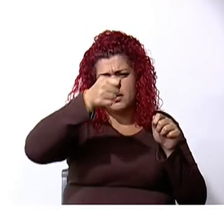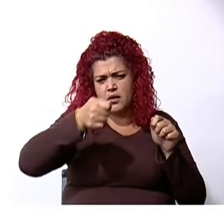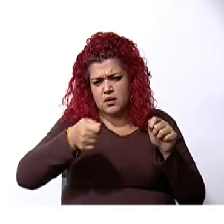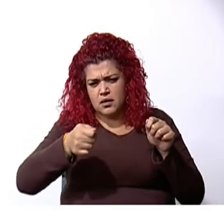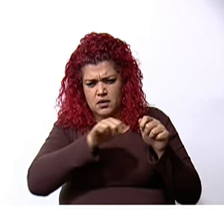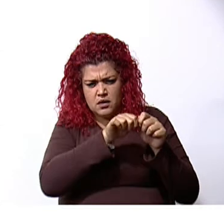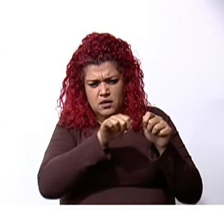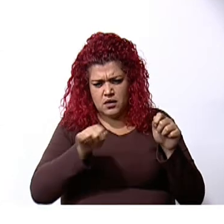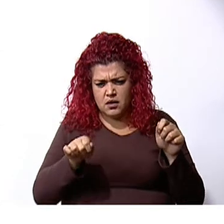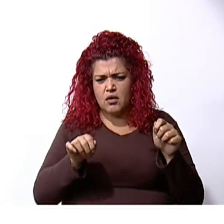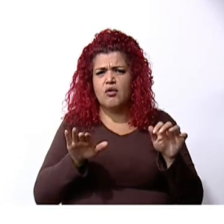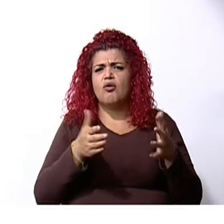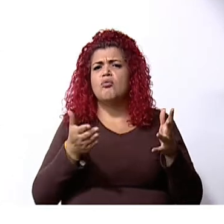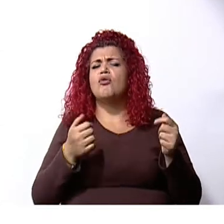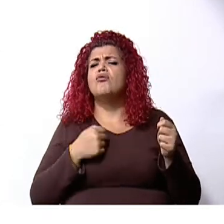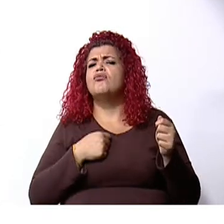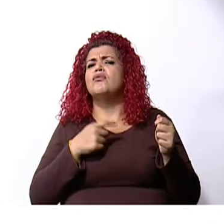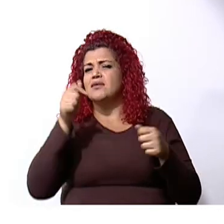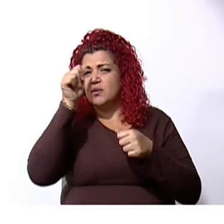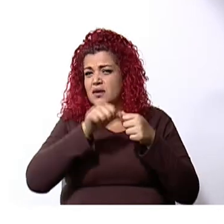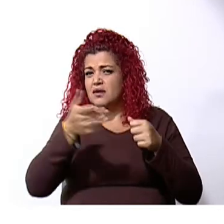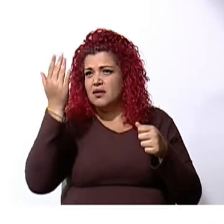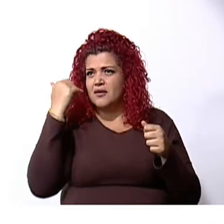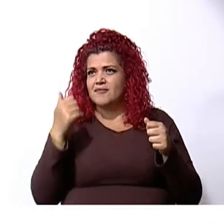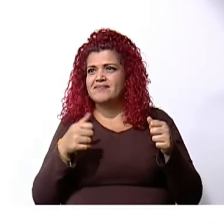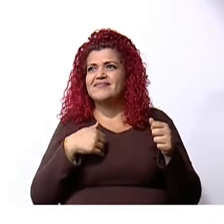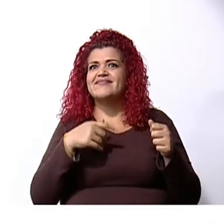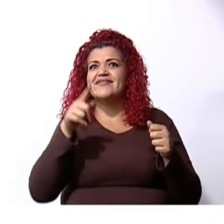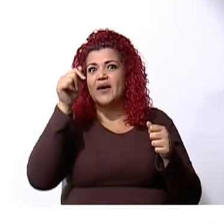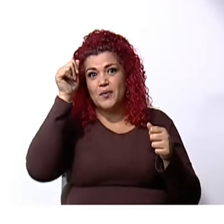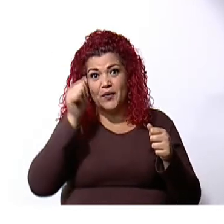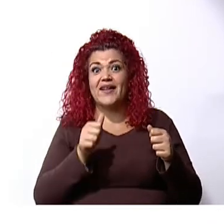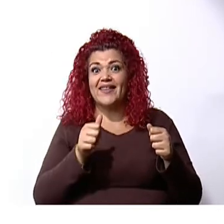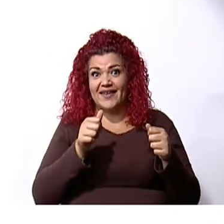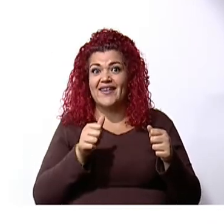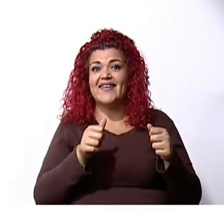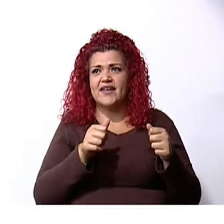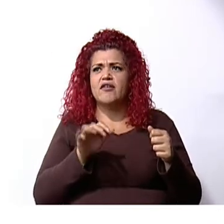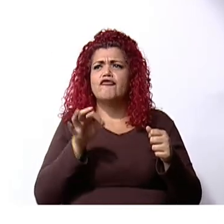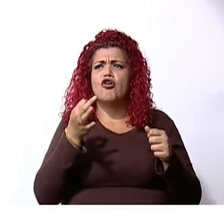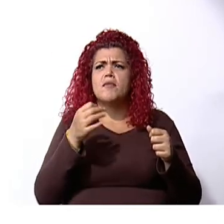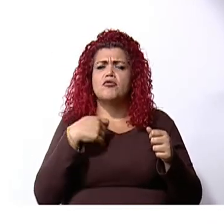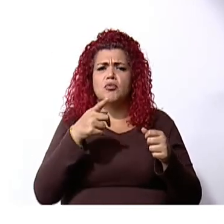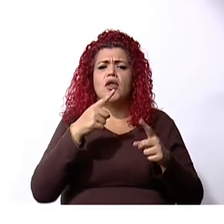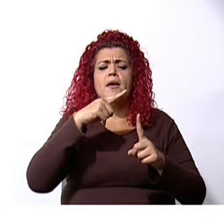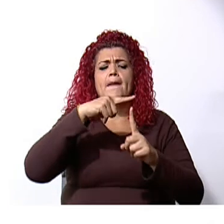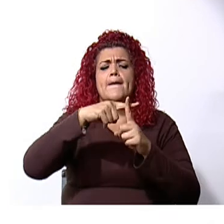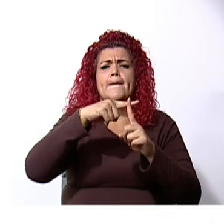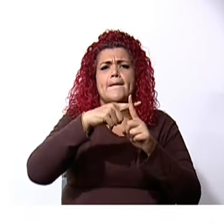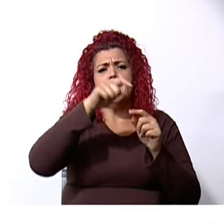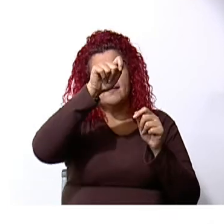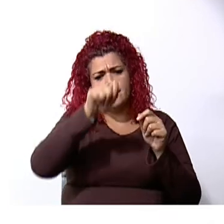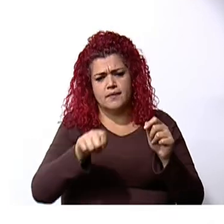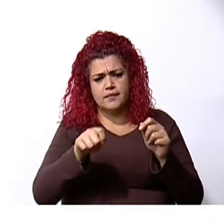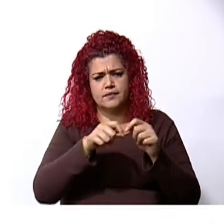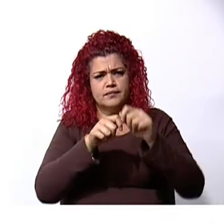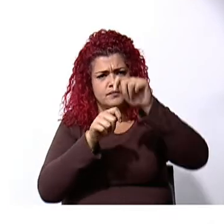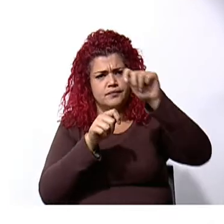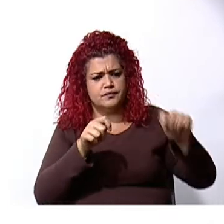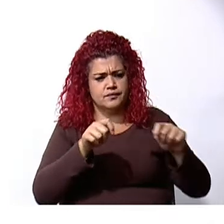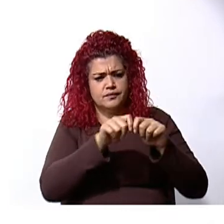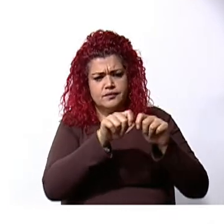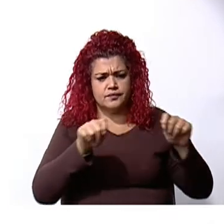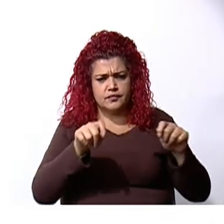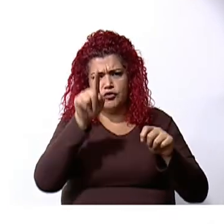antes. Correcto. Una manera es, en este caso, sumando sus lados, ¿verdad?